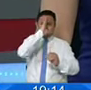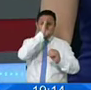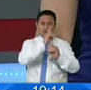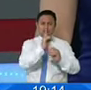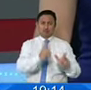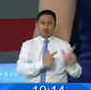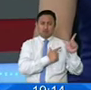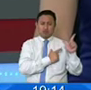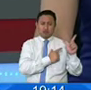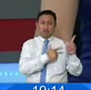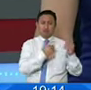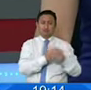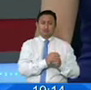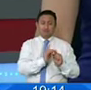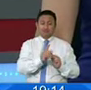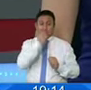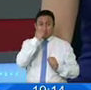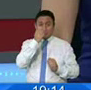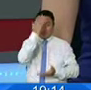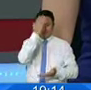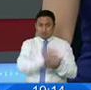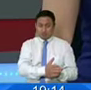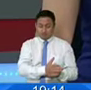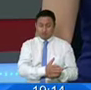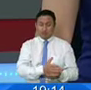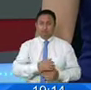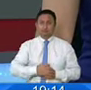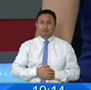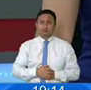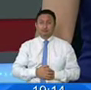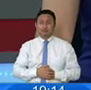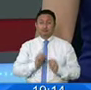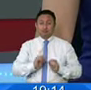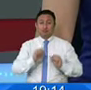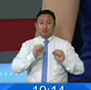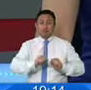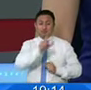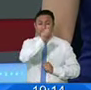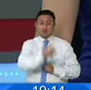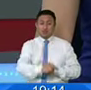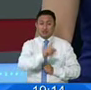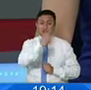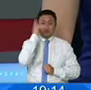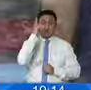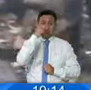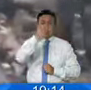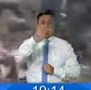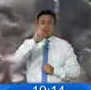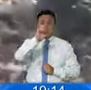uniformados es obstaculizar el paso de la droga de esta organización y así capturar a Guacho.